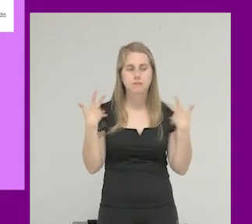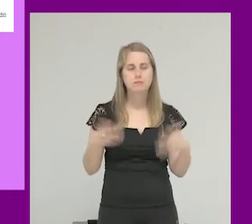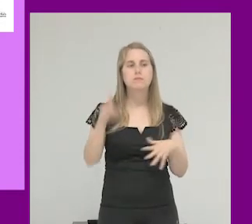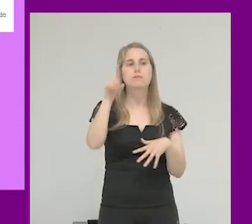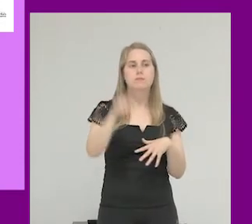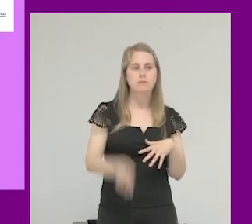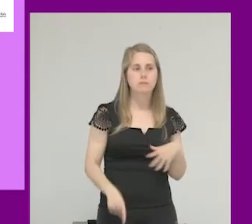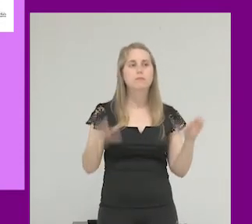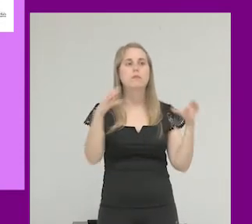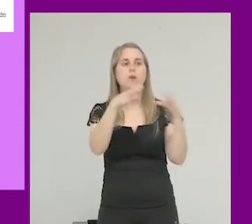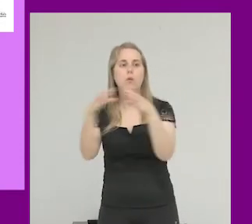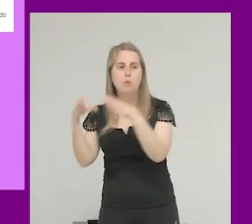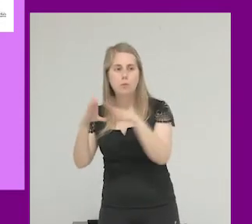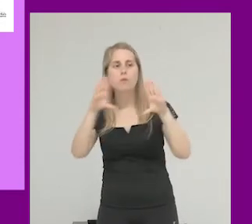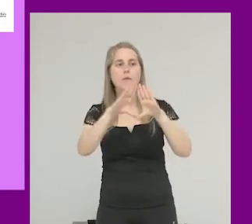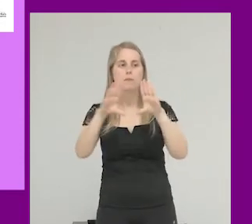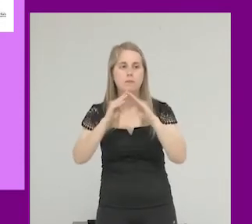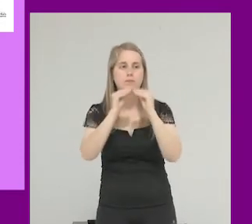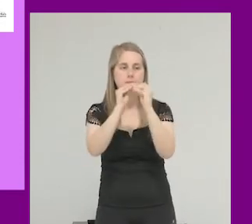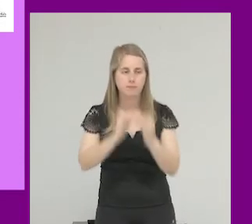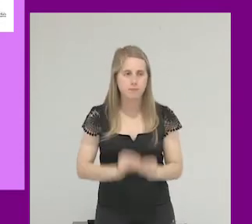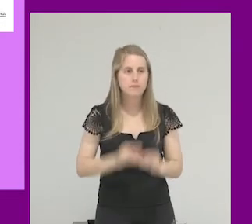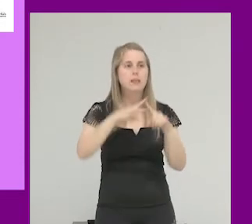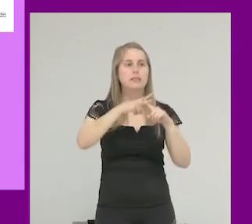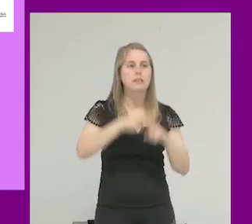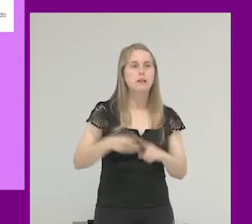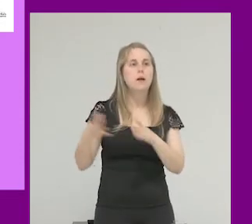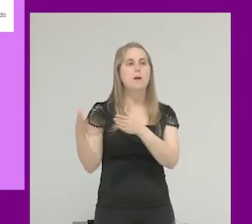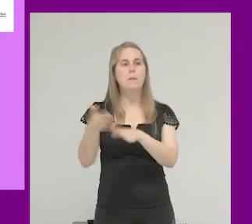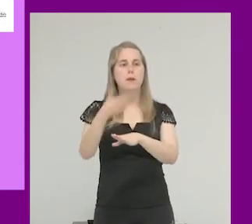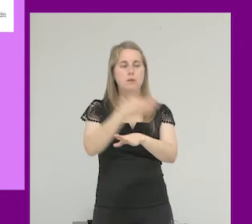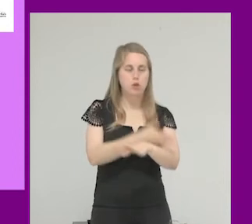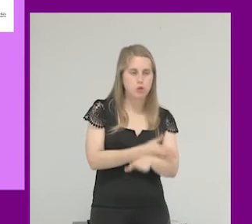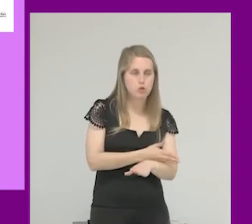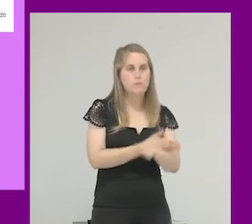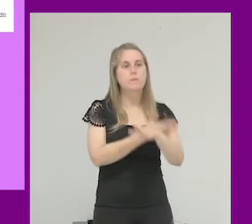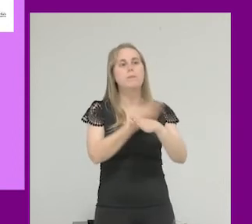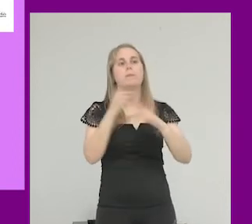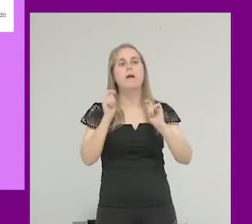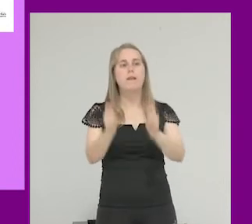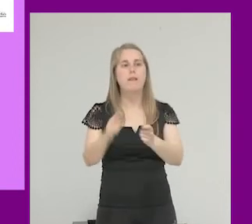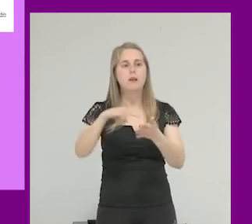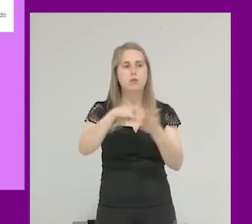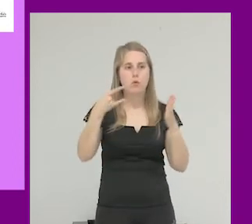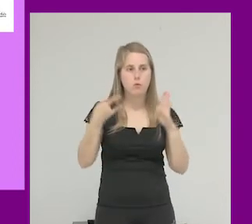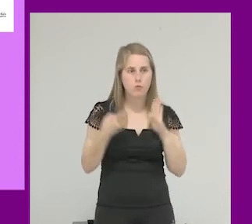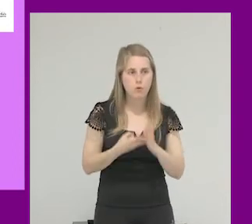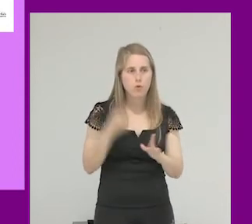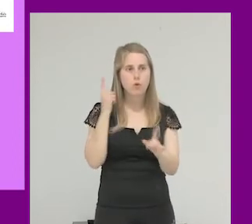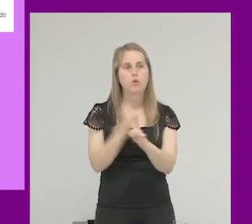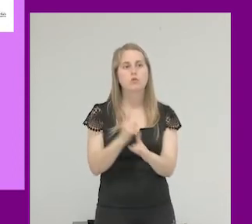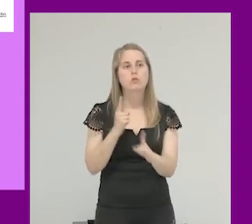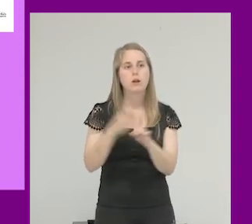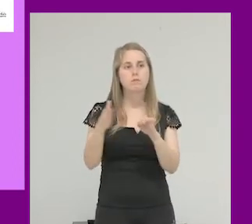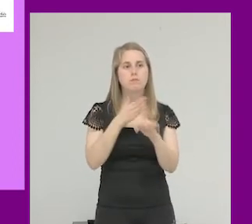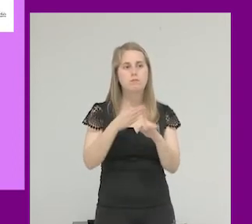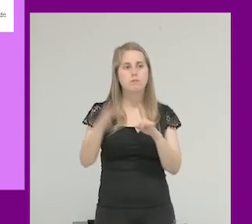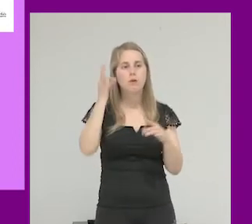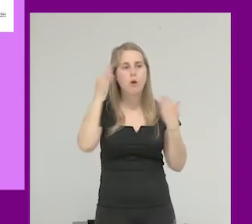también desarrollaron instrumentos de prevención como soluciones prácticas para evitar agresiones por el hecho de ser